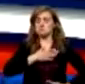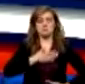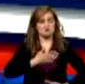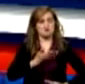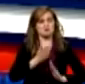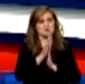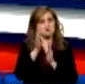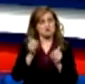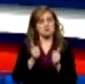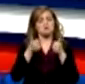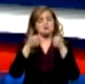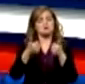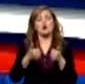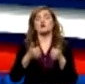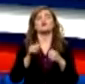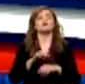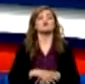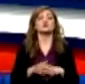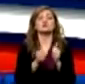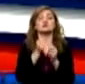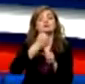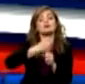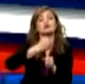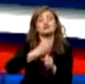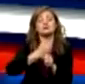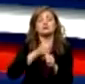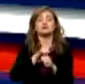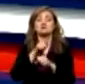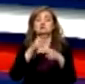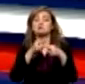trabajo ya se escuchan algunos nombres y sugerencias.